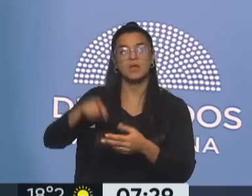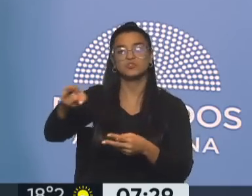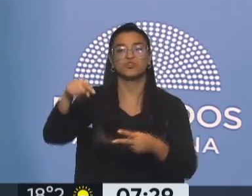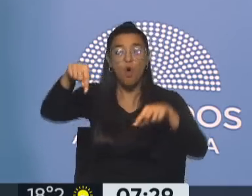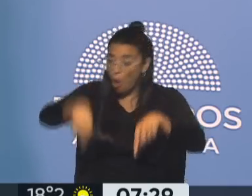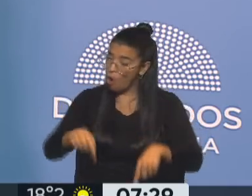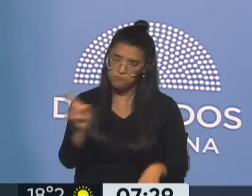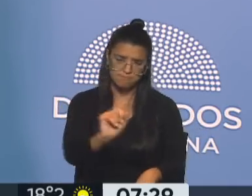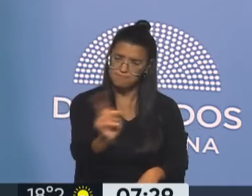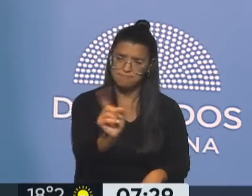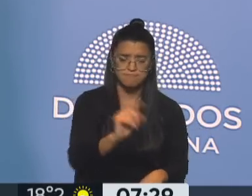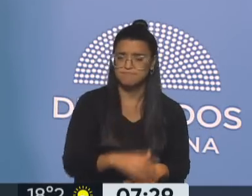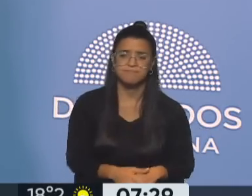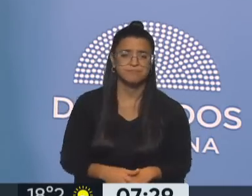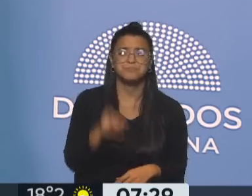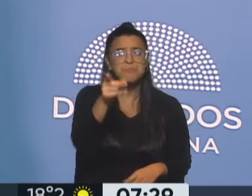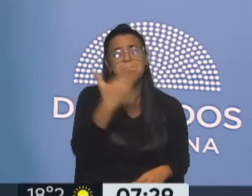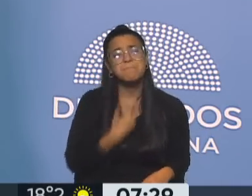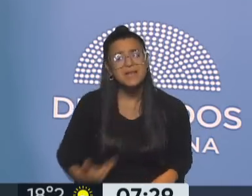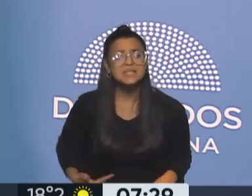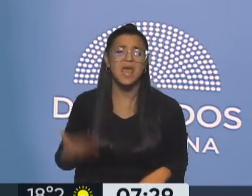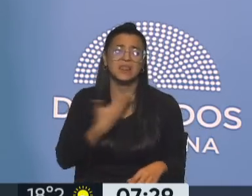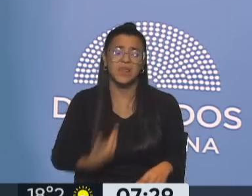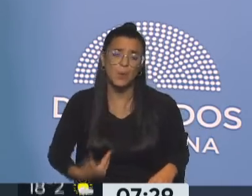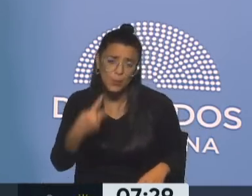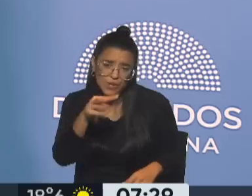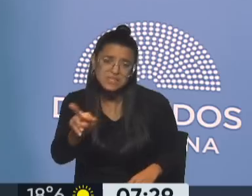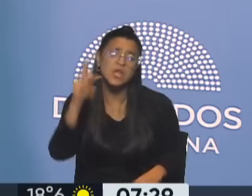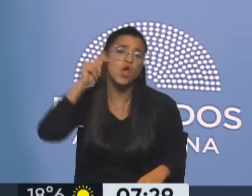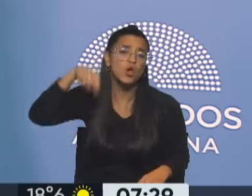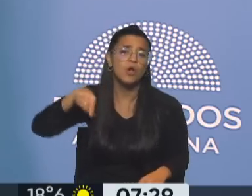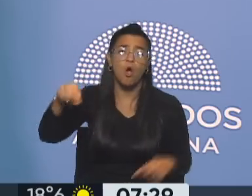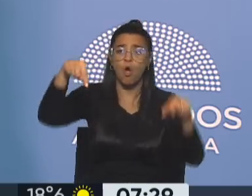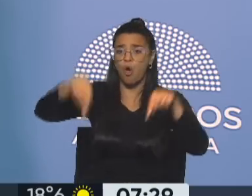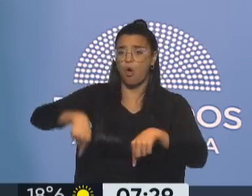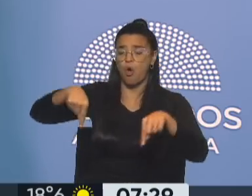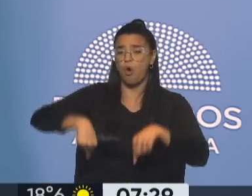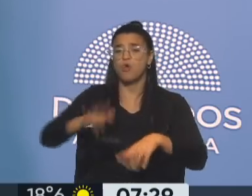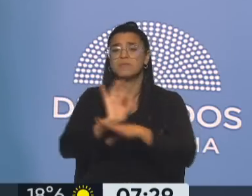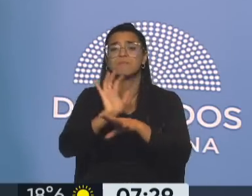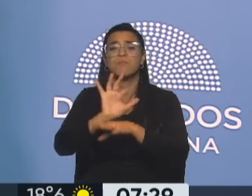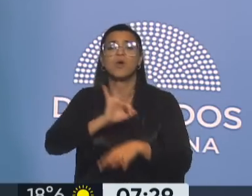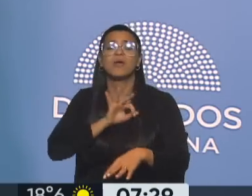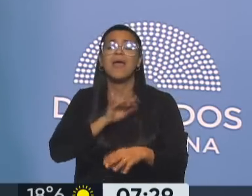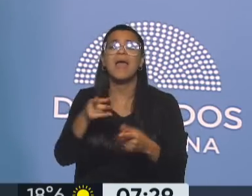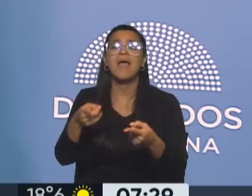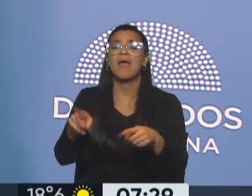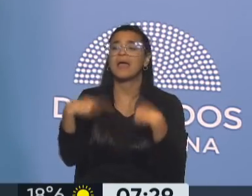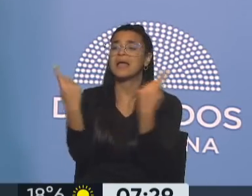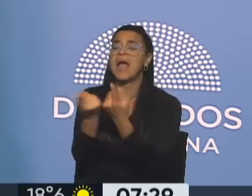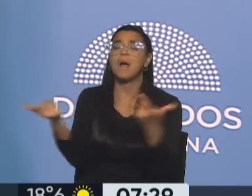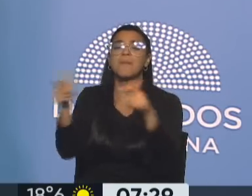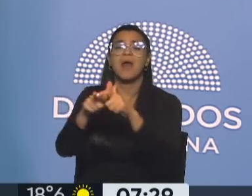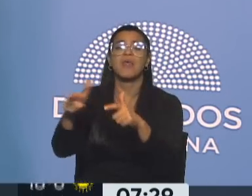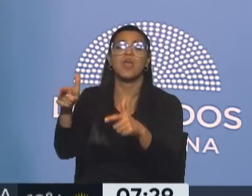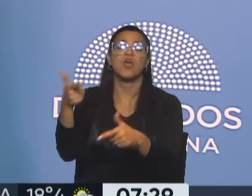hoy. Tanto el presidente como el vicepresidente de la Corte hoy estaban rindiendo examen en la Cámara de Comercio